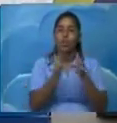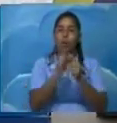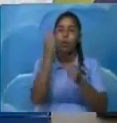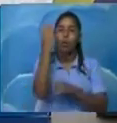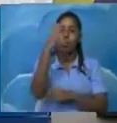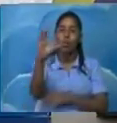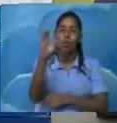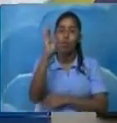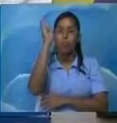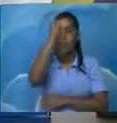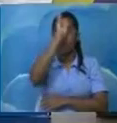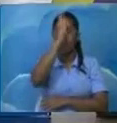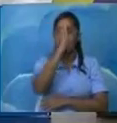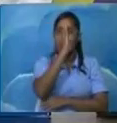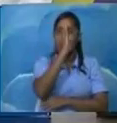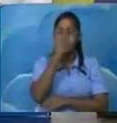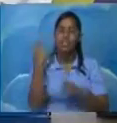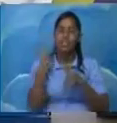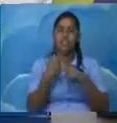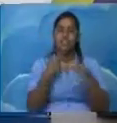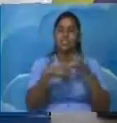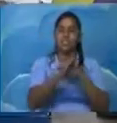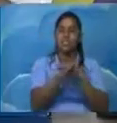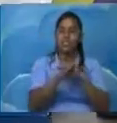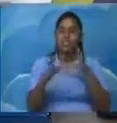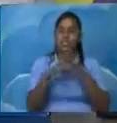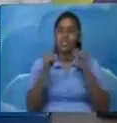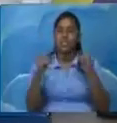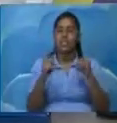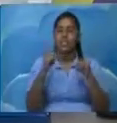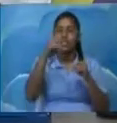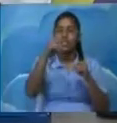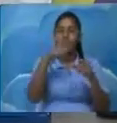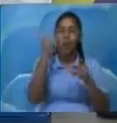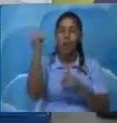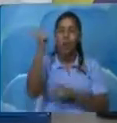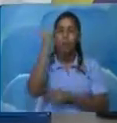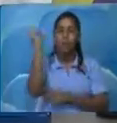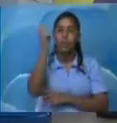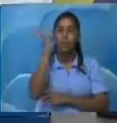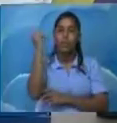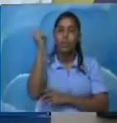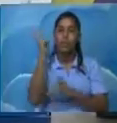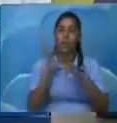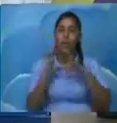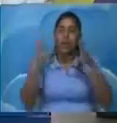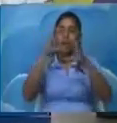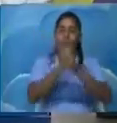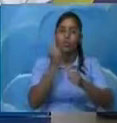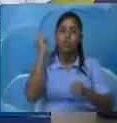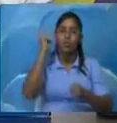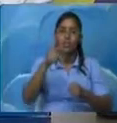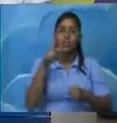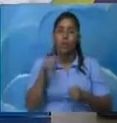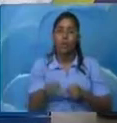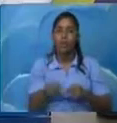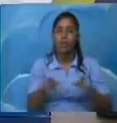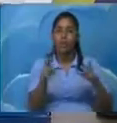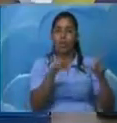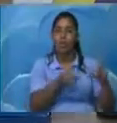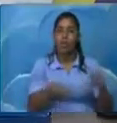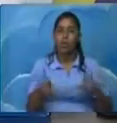Colombia y Brasil, de allá cayó en Achagua y de Achagua anoche me aterrizó en la casa